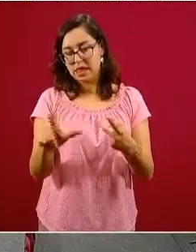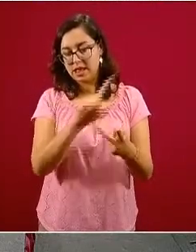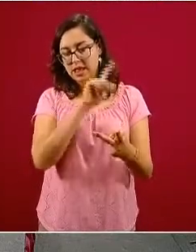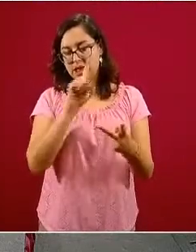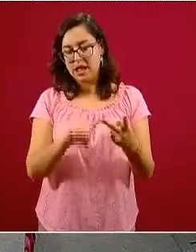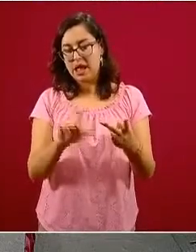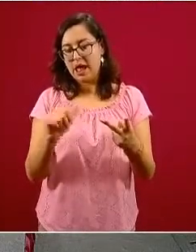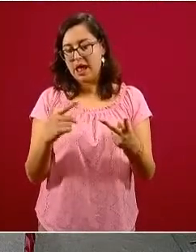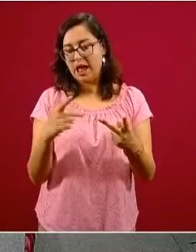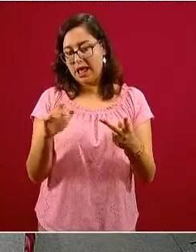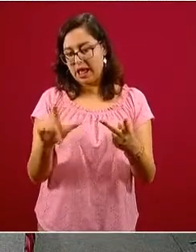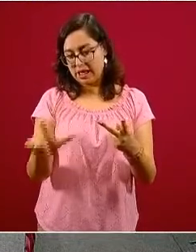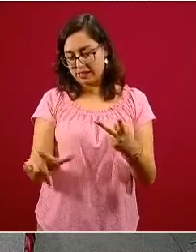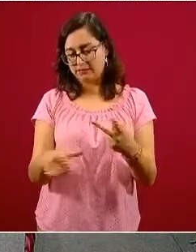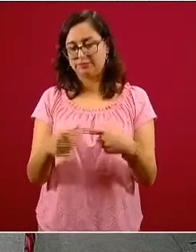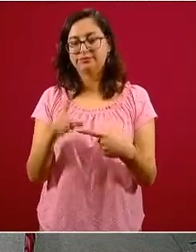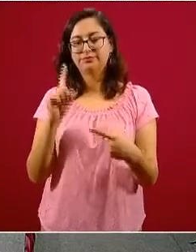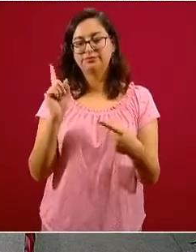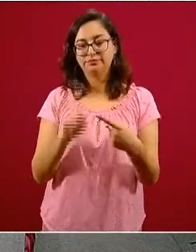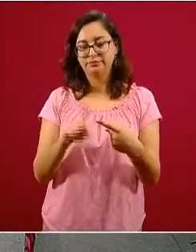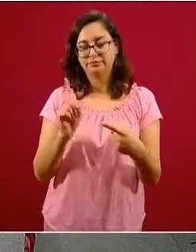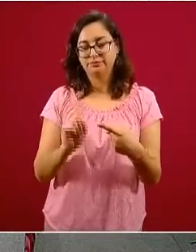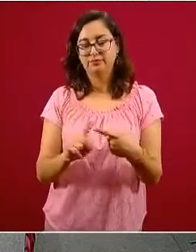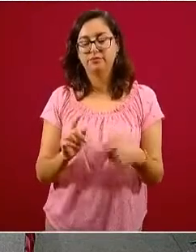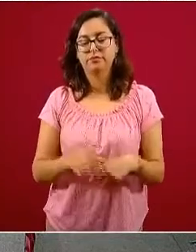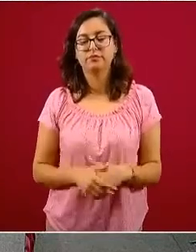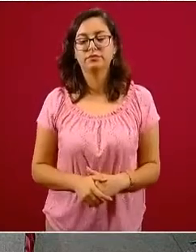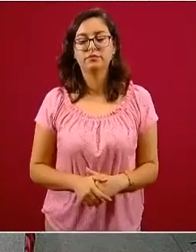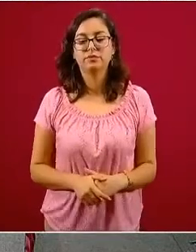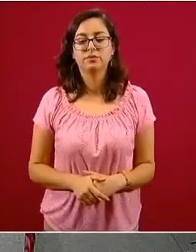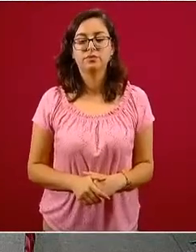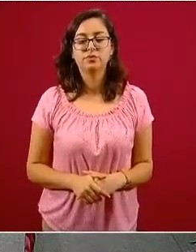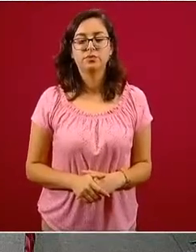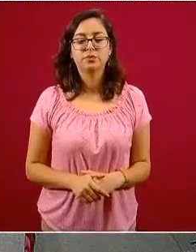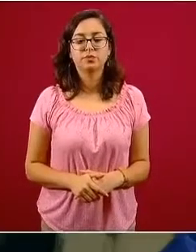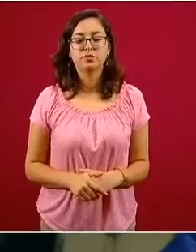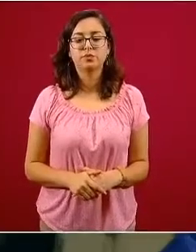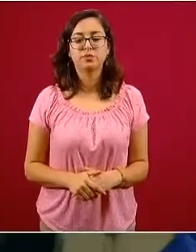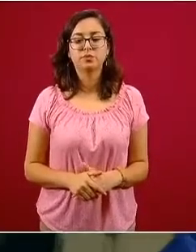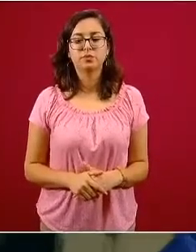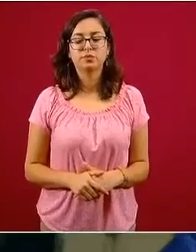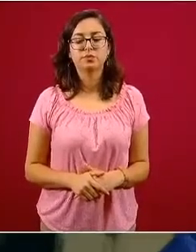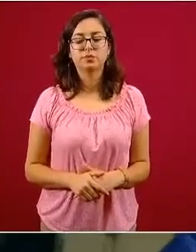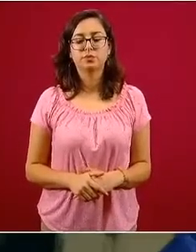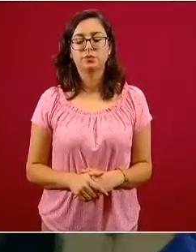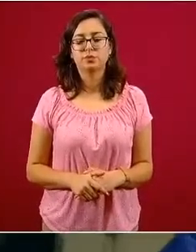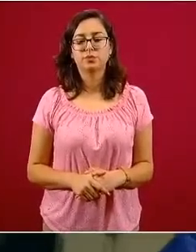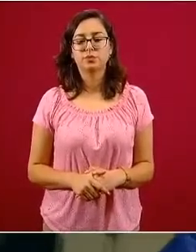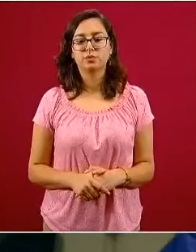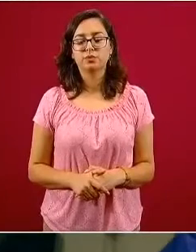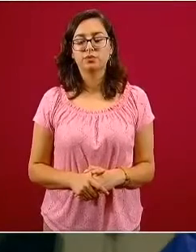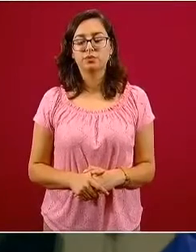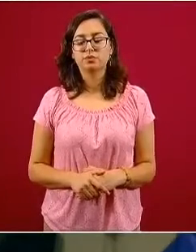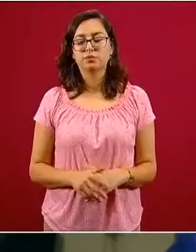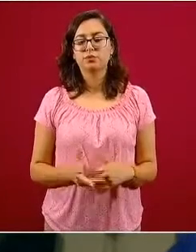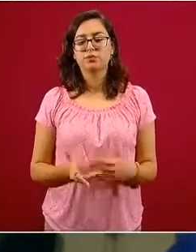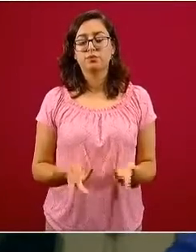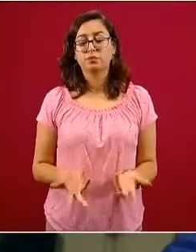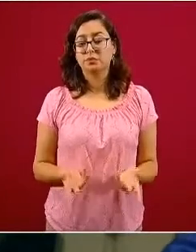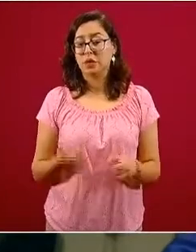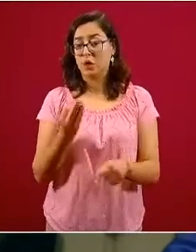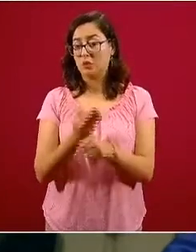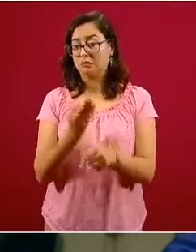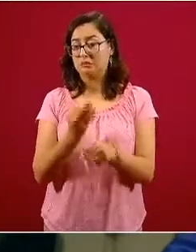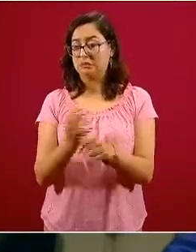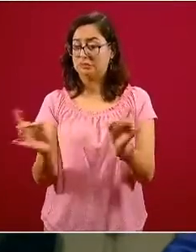Ángel. Usted, dentro de las estrategias que mencionaba sobre pues, esta situación tan